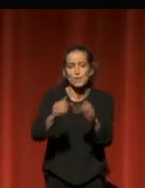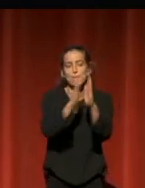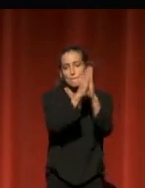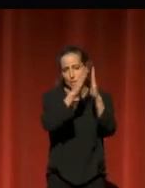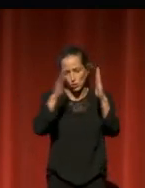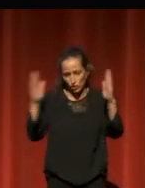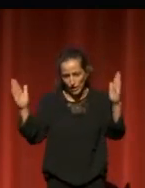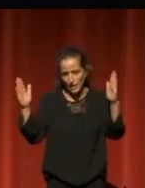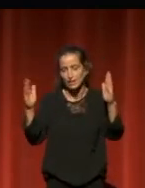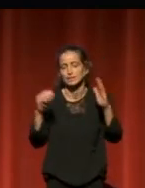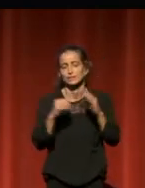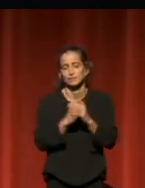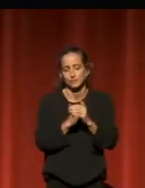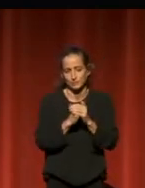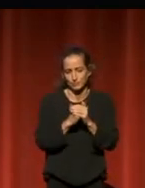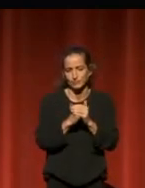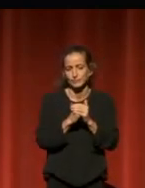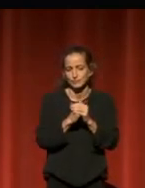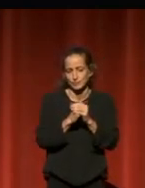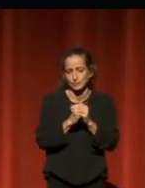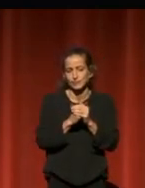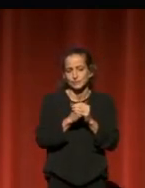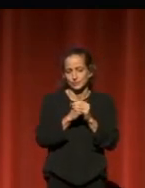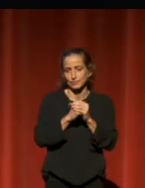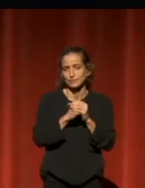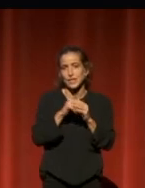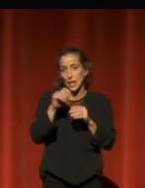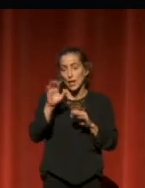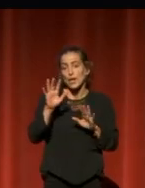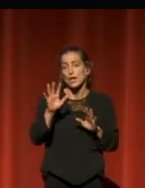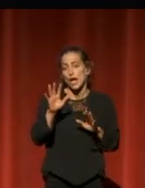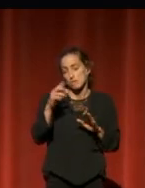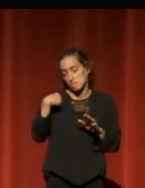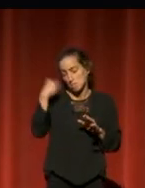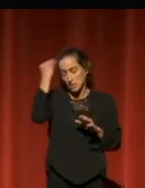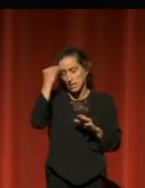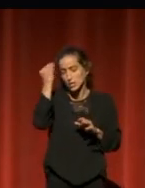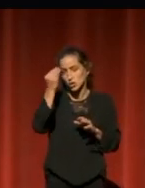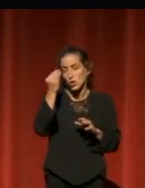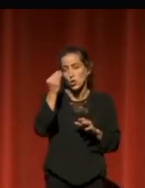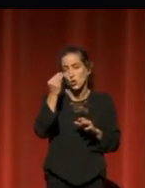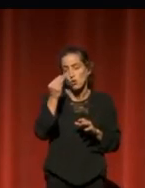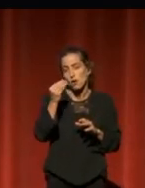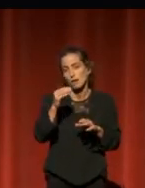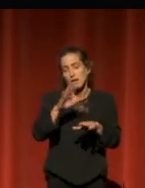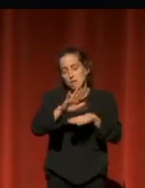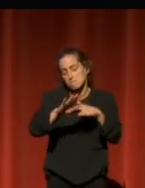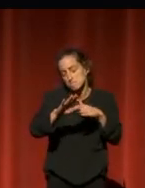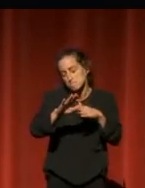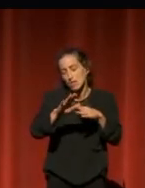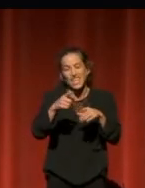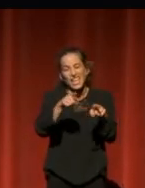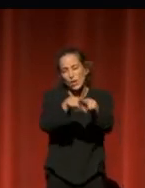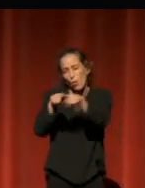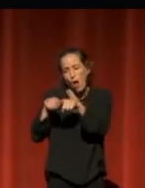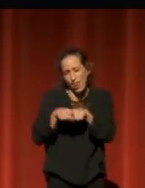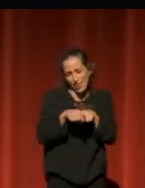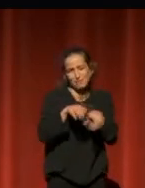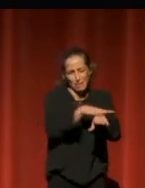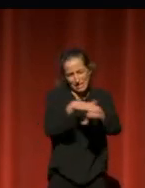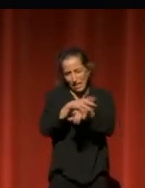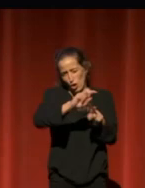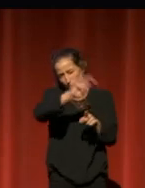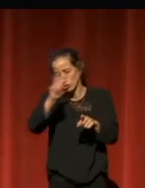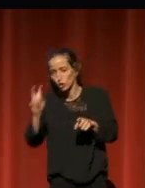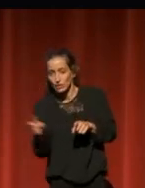como para el sector del libro. Pero en este momento yo creo que, al igual que el resto de las administraciones, esta ley puede verse